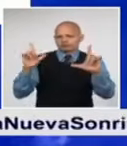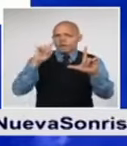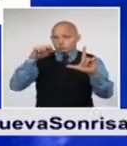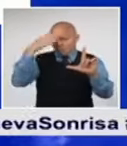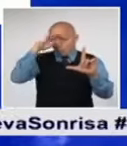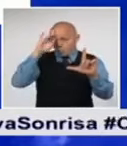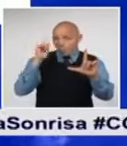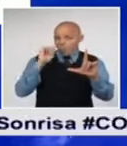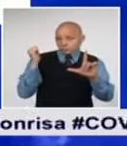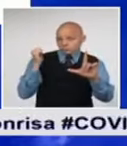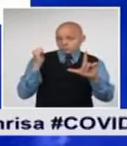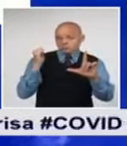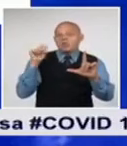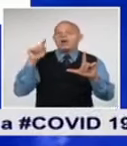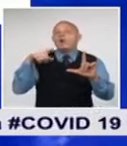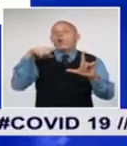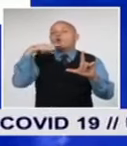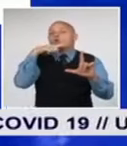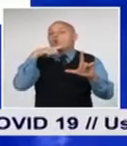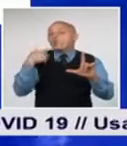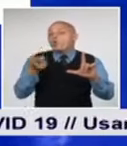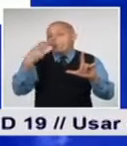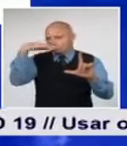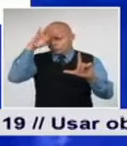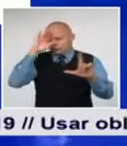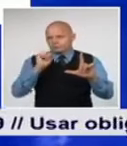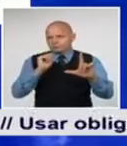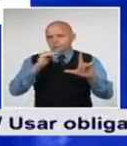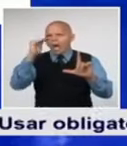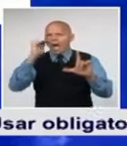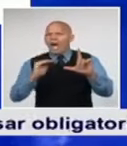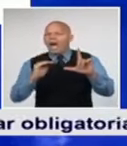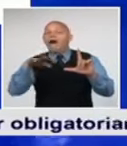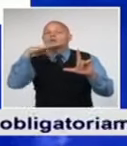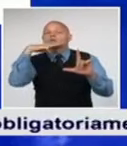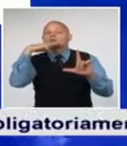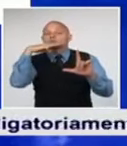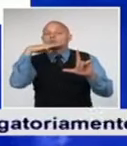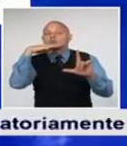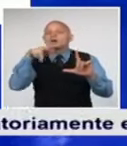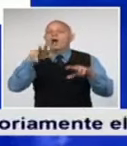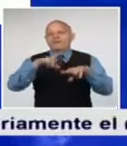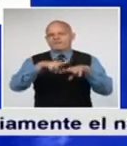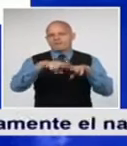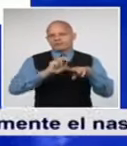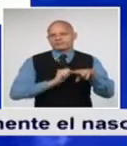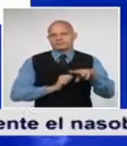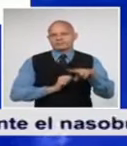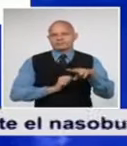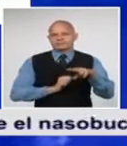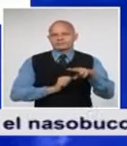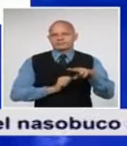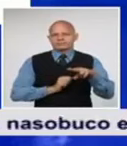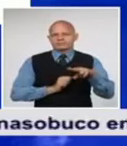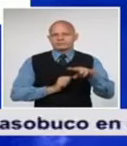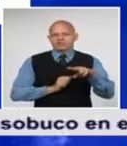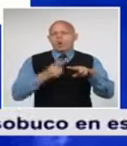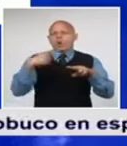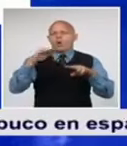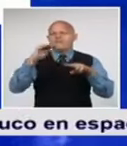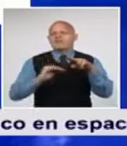curva roja, le sigue abajo La Habana, que es la azul, la